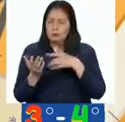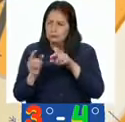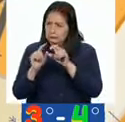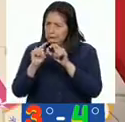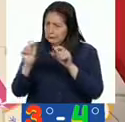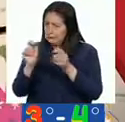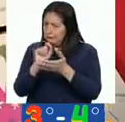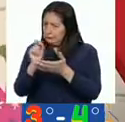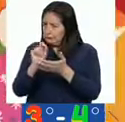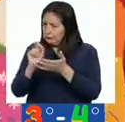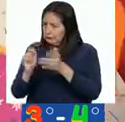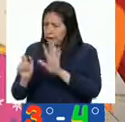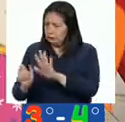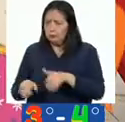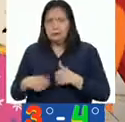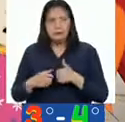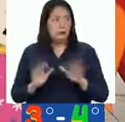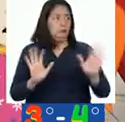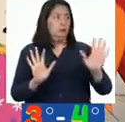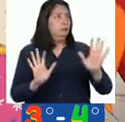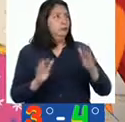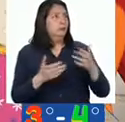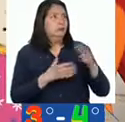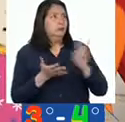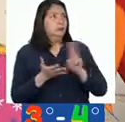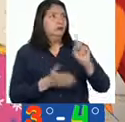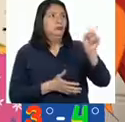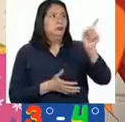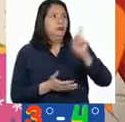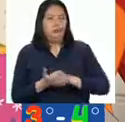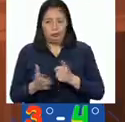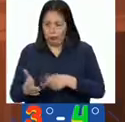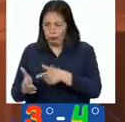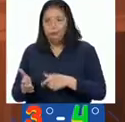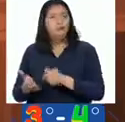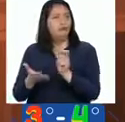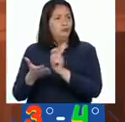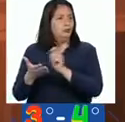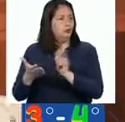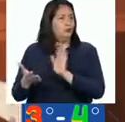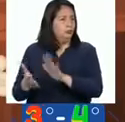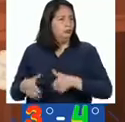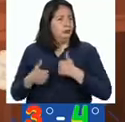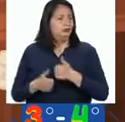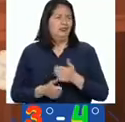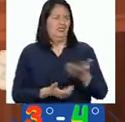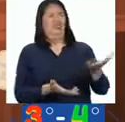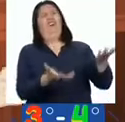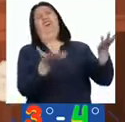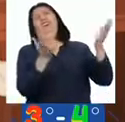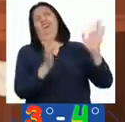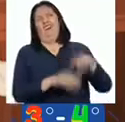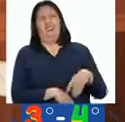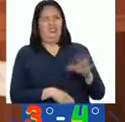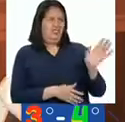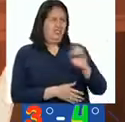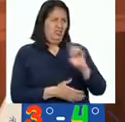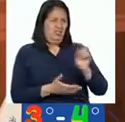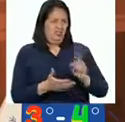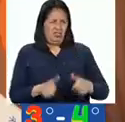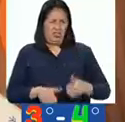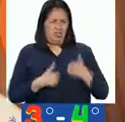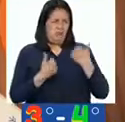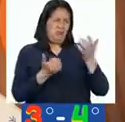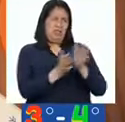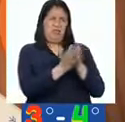Diario de vida. No lo podemos leer. Es un diario de vida. Ay, Anita, qué ridículo. Los diarios no tienen